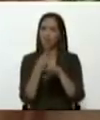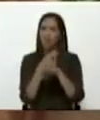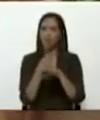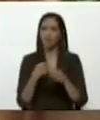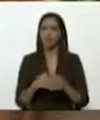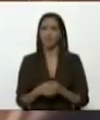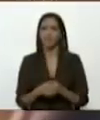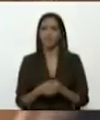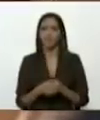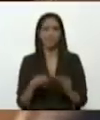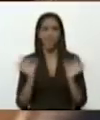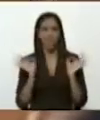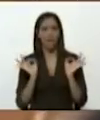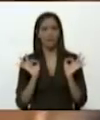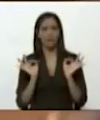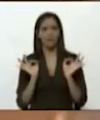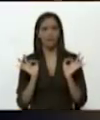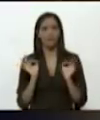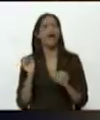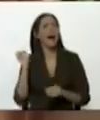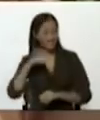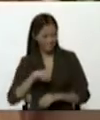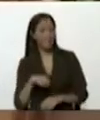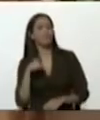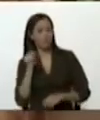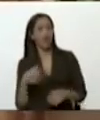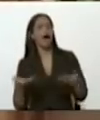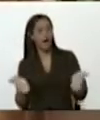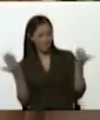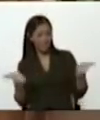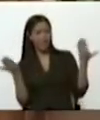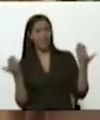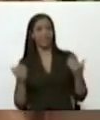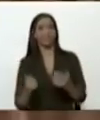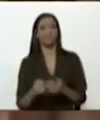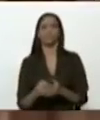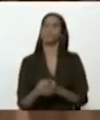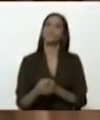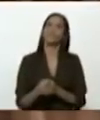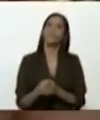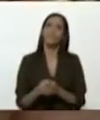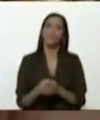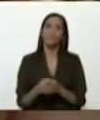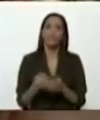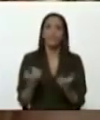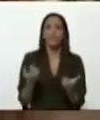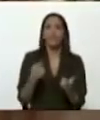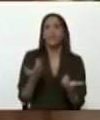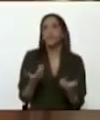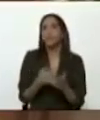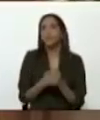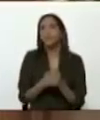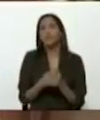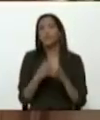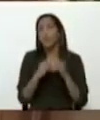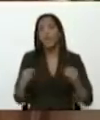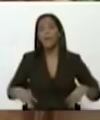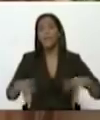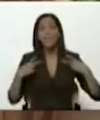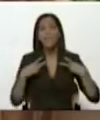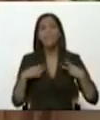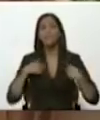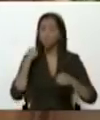trabajo? Nada. ¿Sí, tú? ¡Ándale! ¿Entonces de qué vivía? Toda mi vida